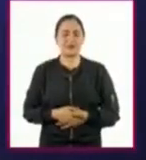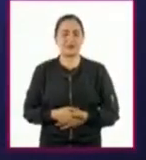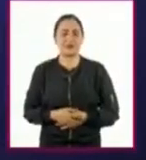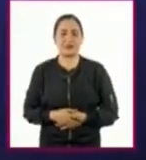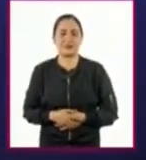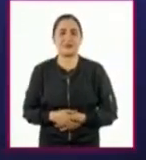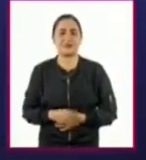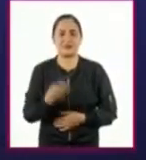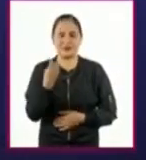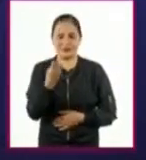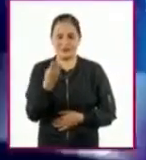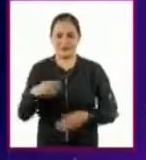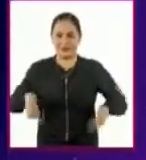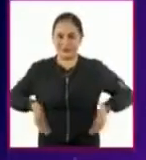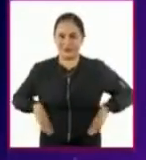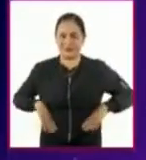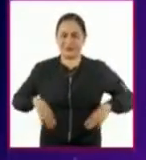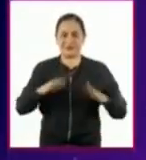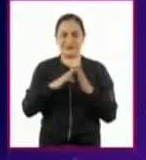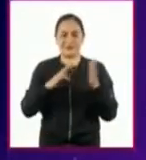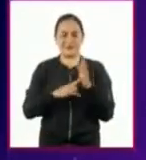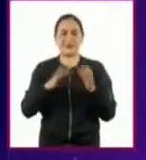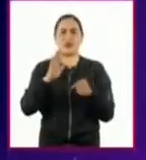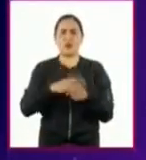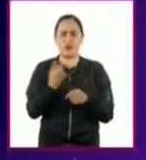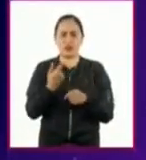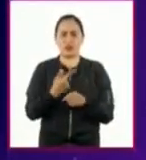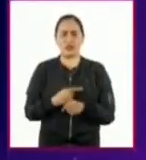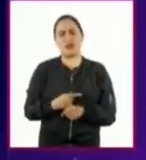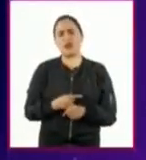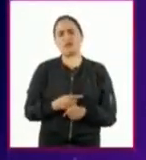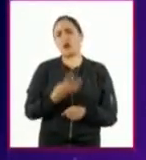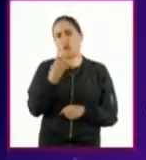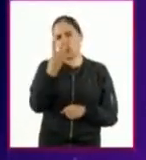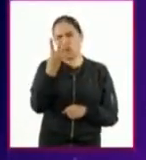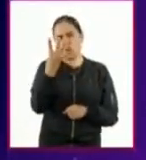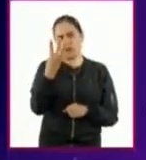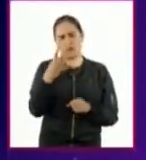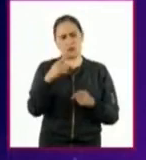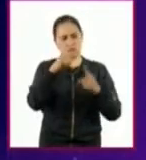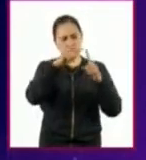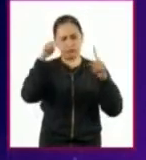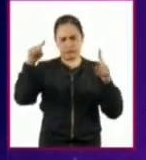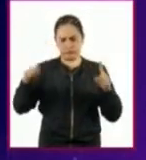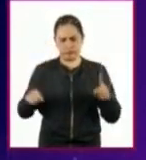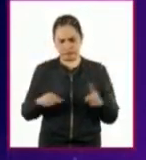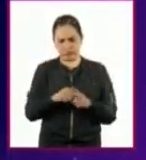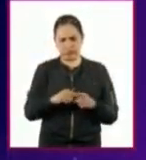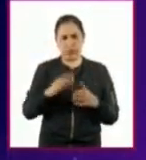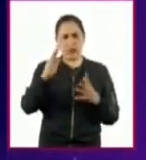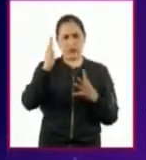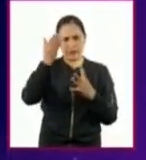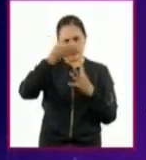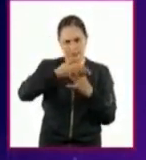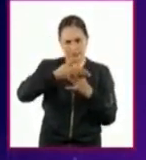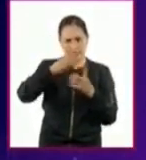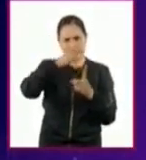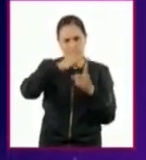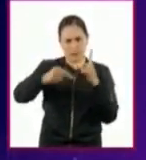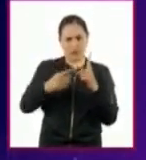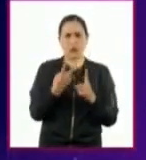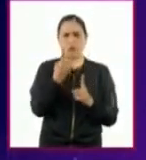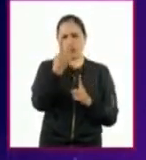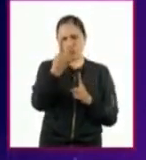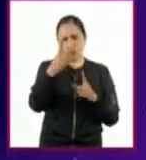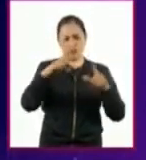propiedad anterior ocurre porque al cortar un cuadrilátero por una de sus diagonales, queda dividido en dos triángulos. Y